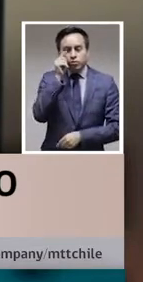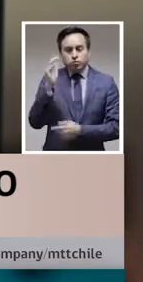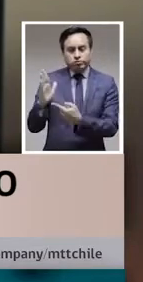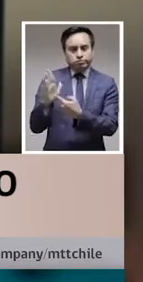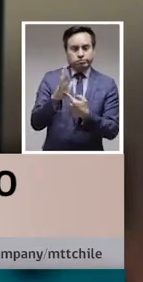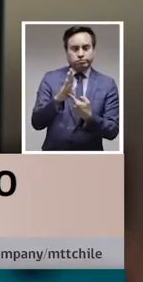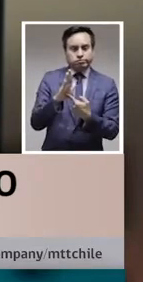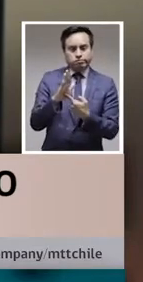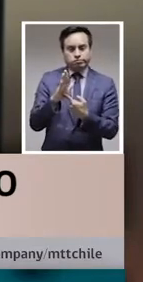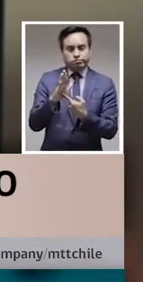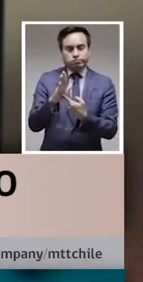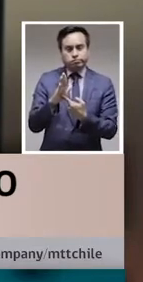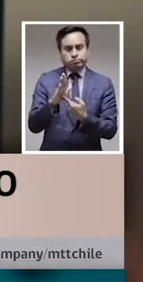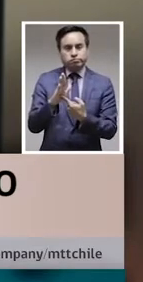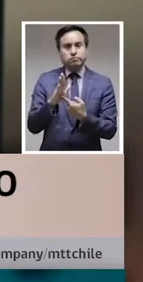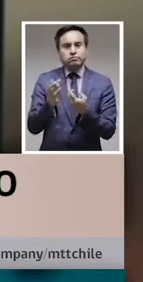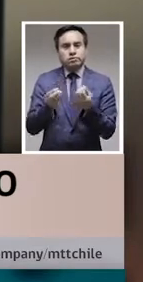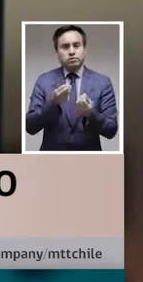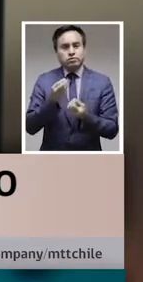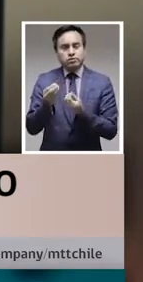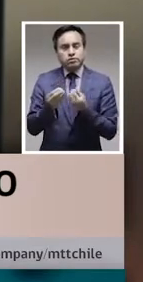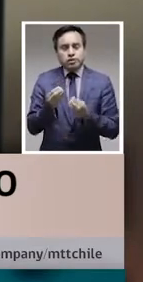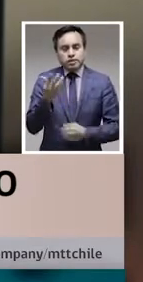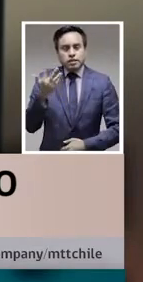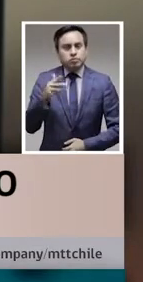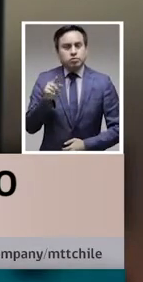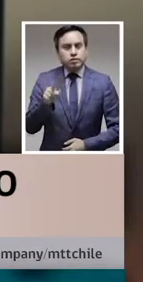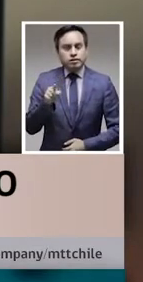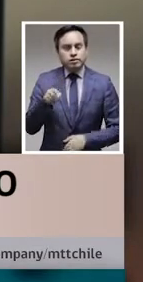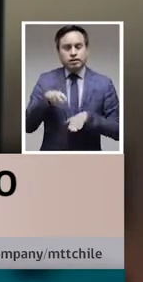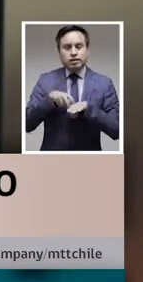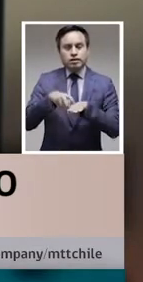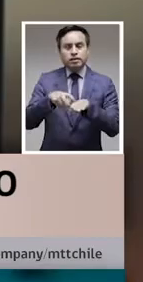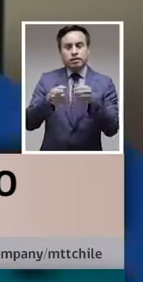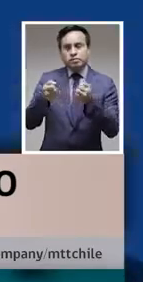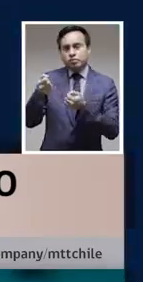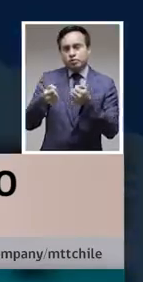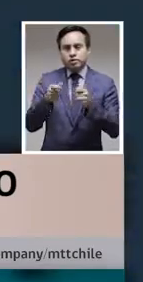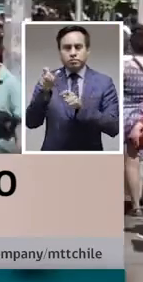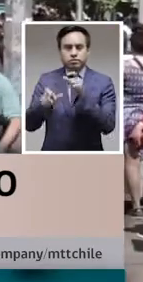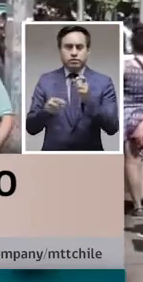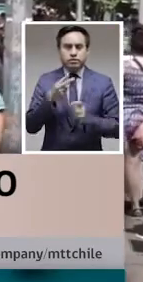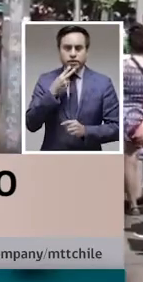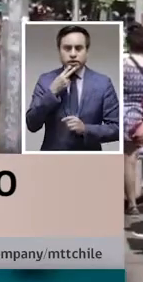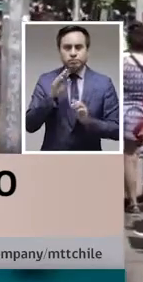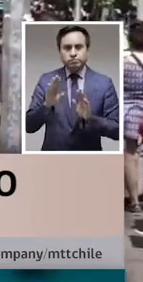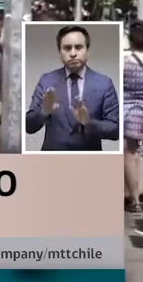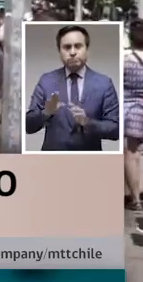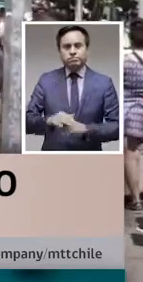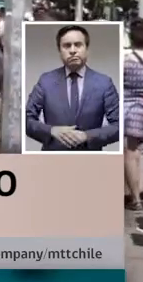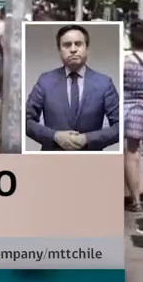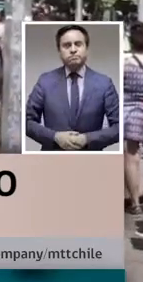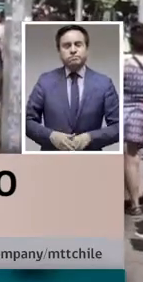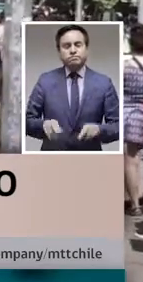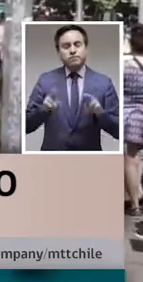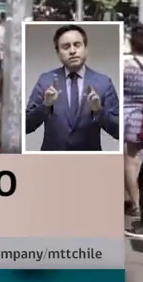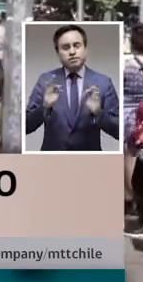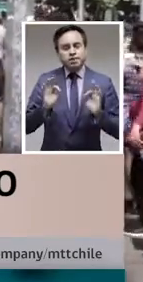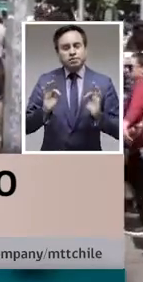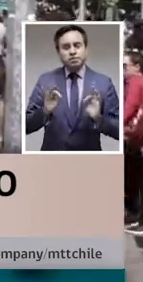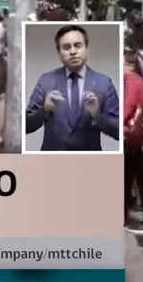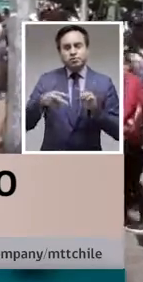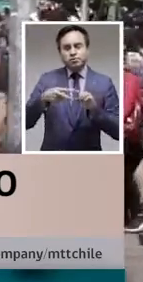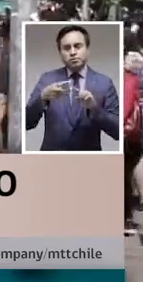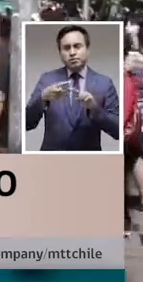mostraron nítidamente la importancia del transporte en la vida de las personas. Esperamos que estas